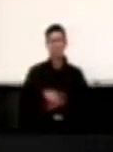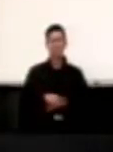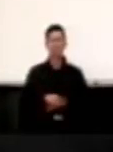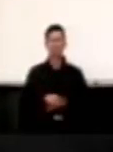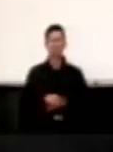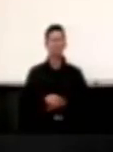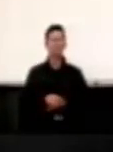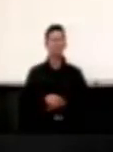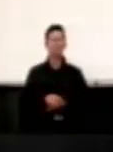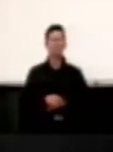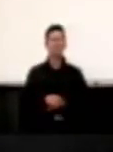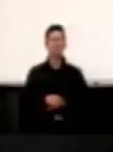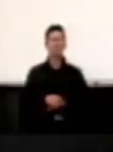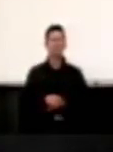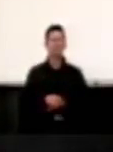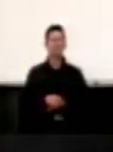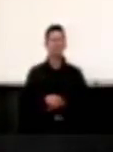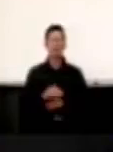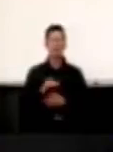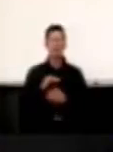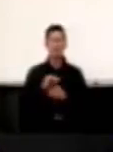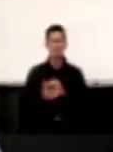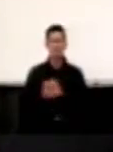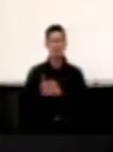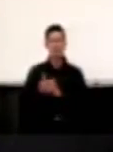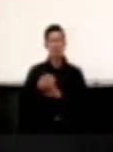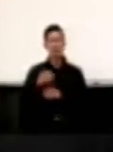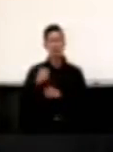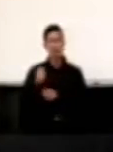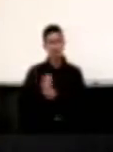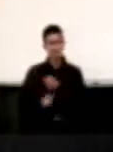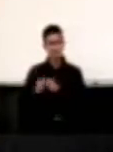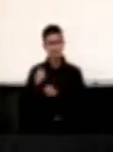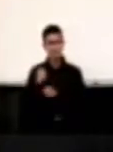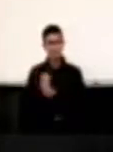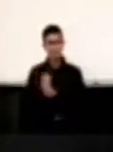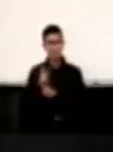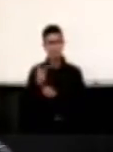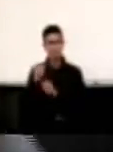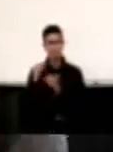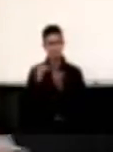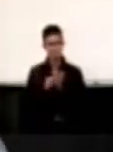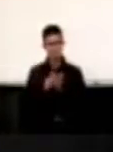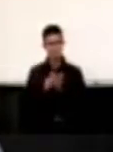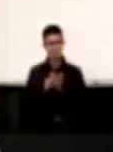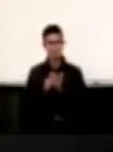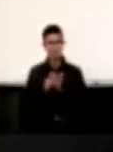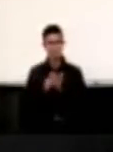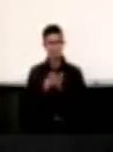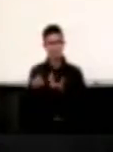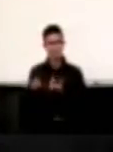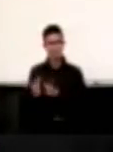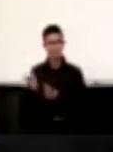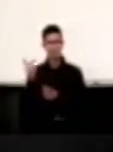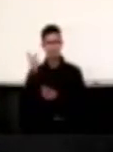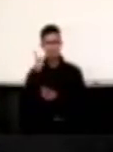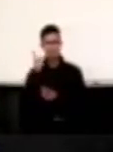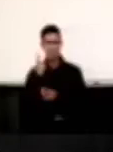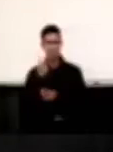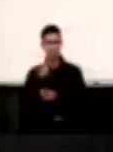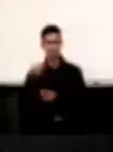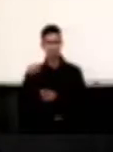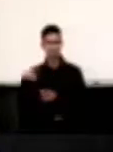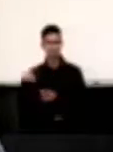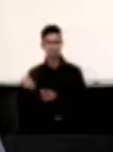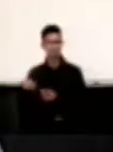termina con la alternancia en el año 2000 de la mano de un partido de derecha, que probablemente eso a muchos no